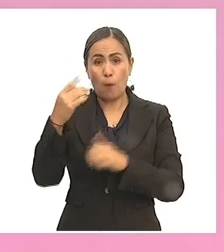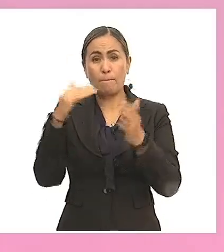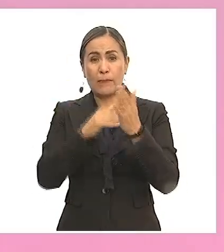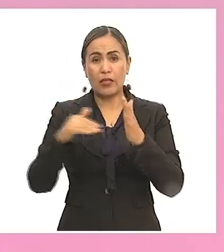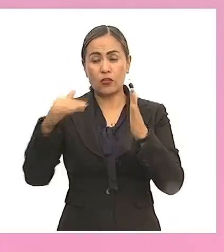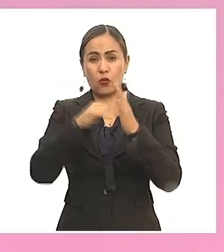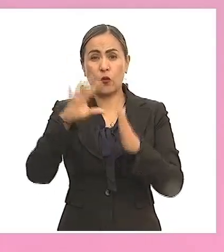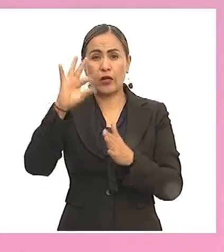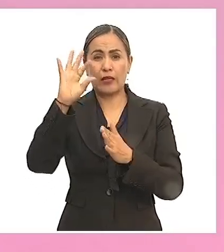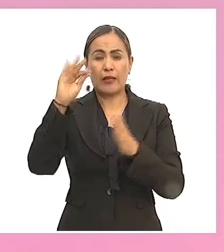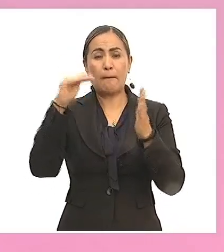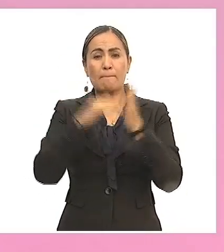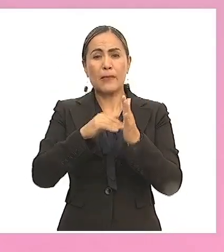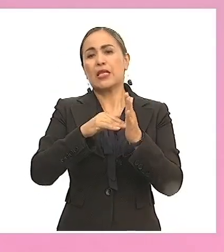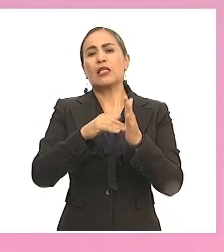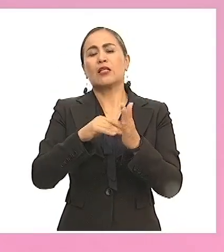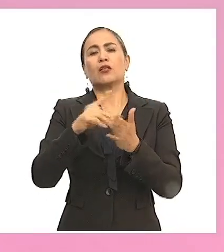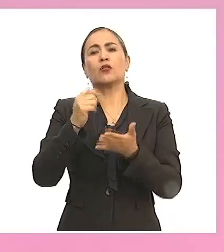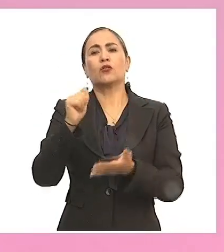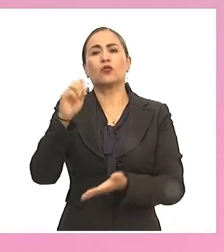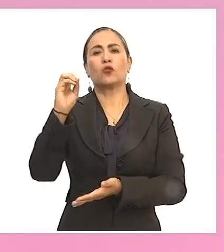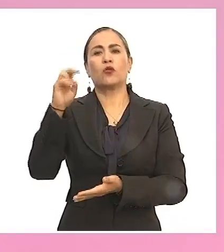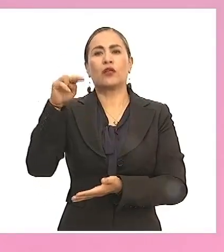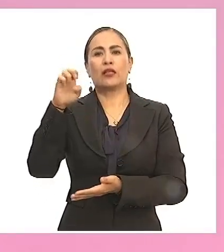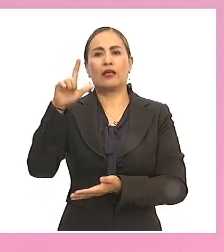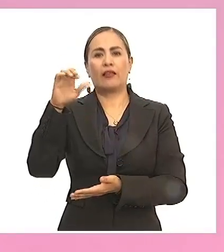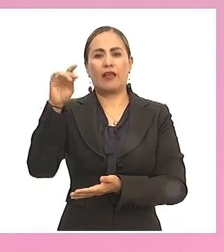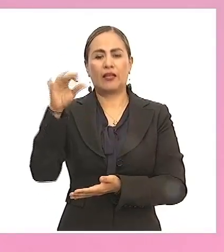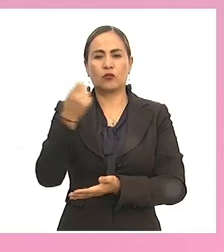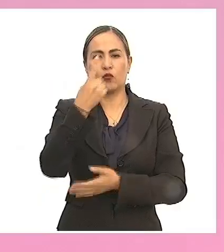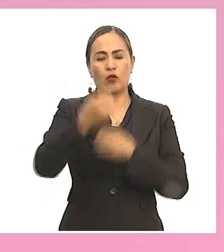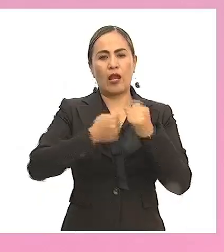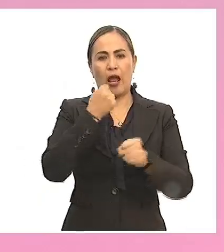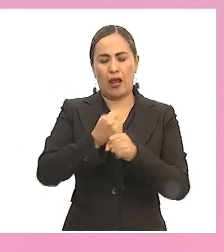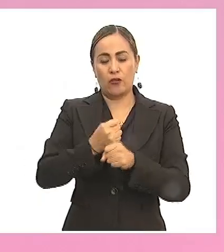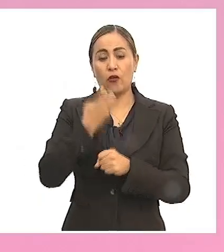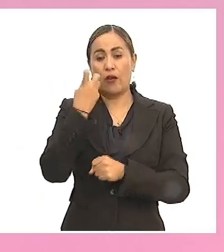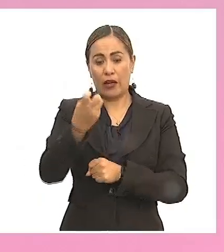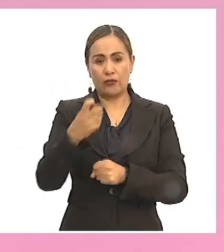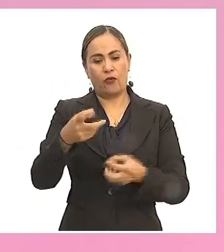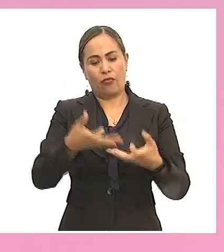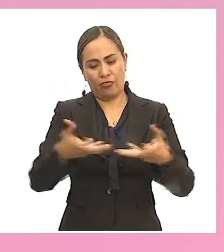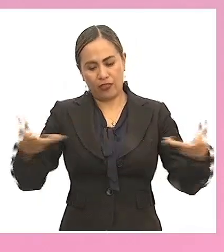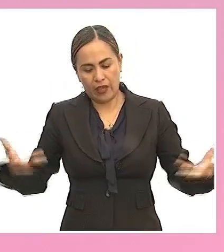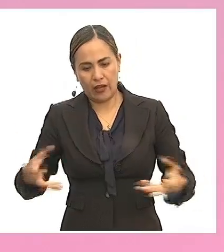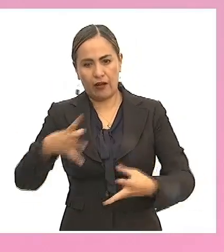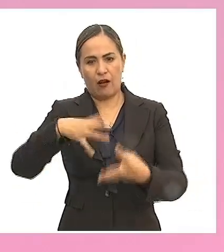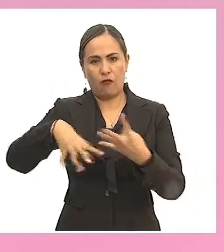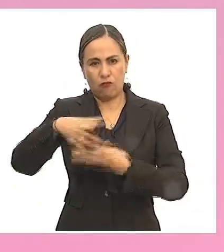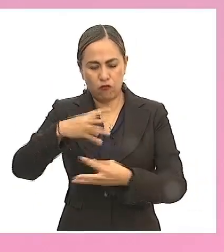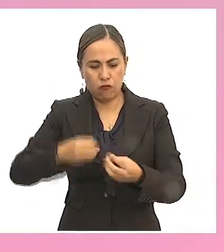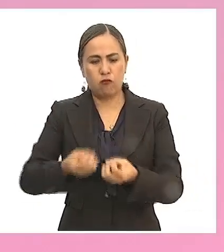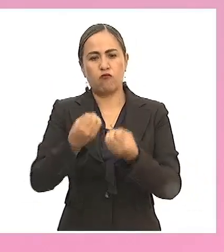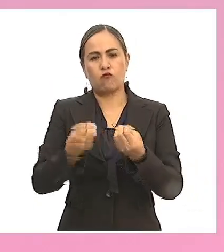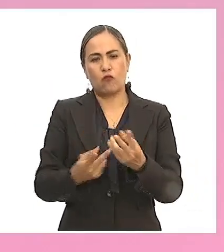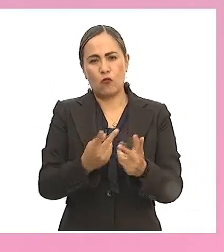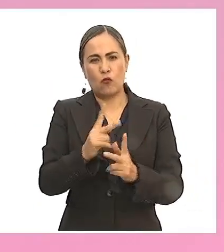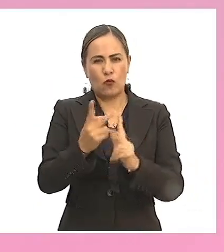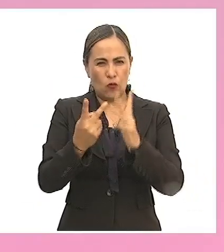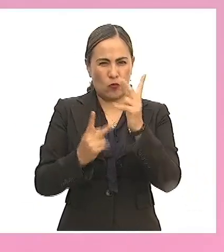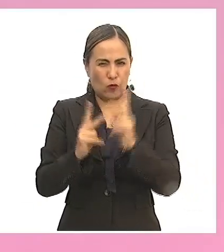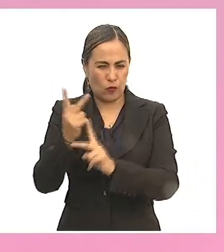toneladas anuales y todo ese fertilizante se entrega de manera gratuita a